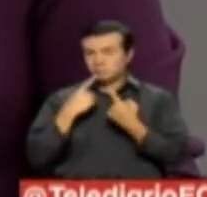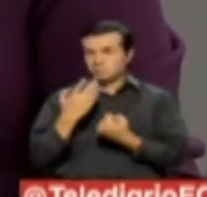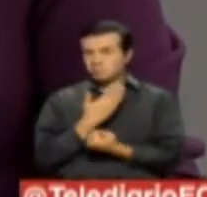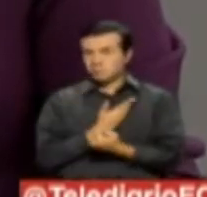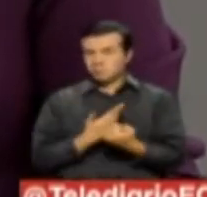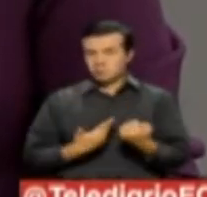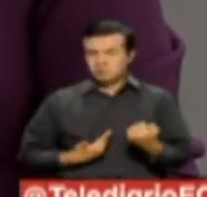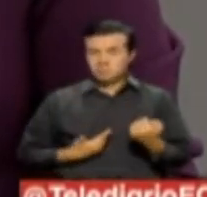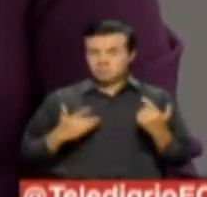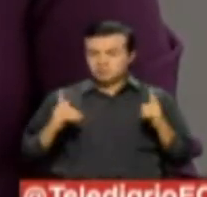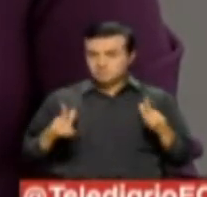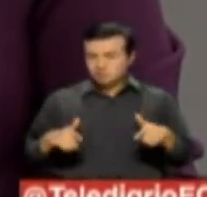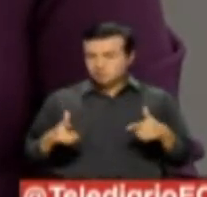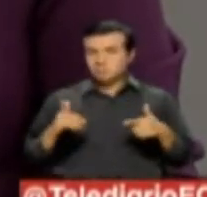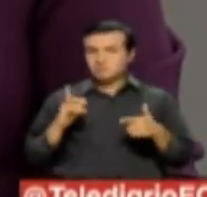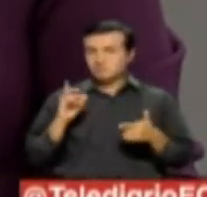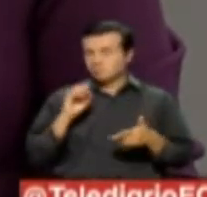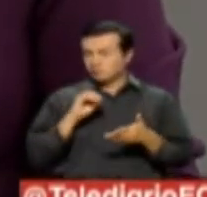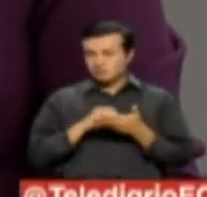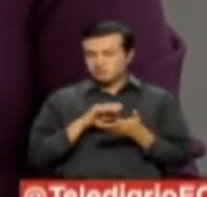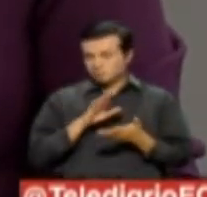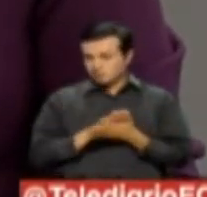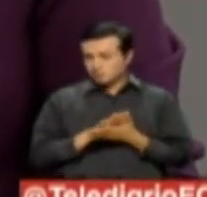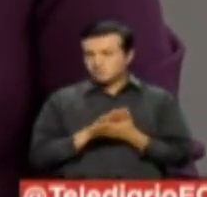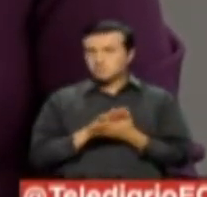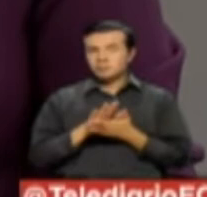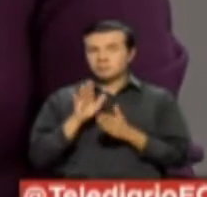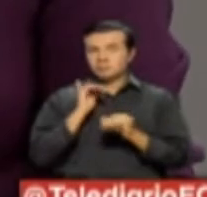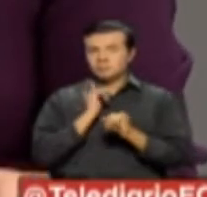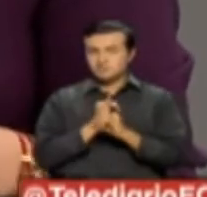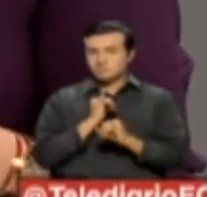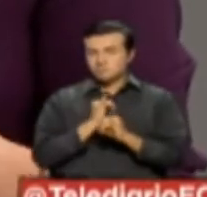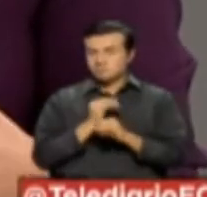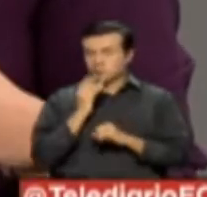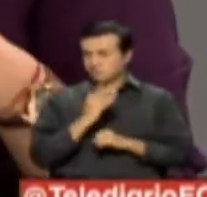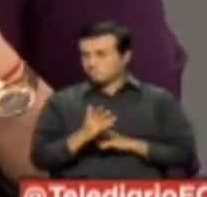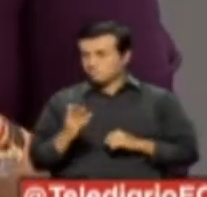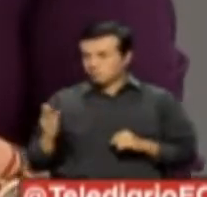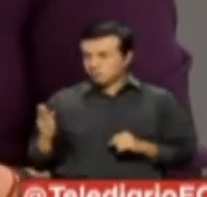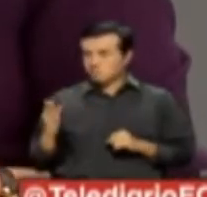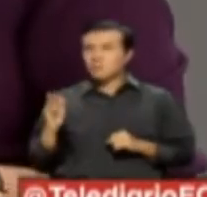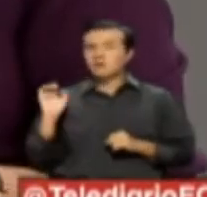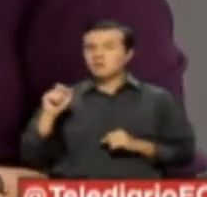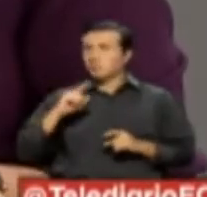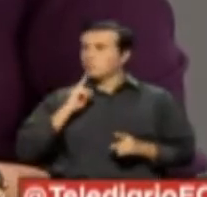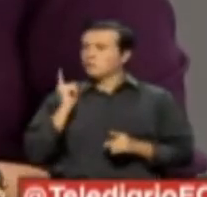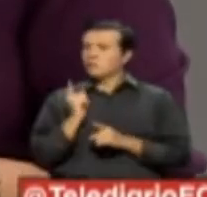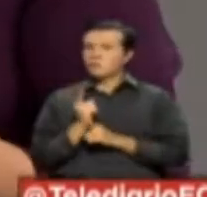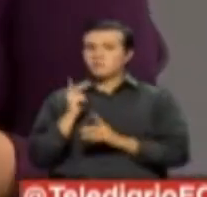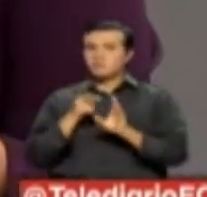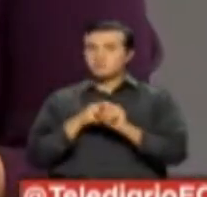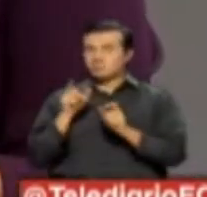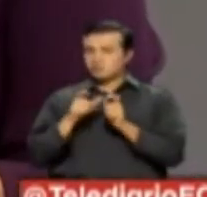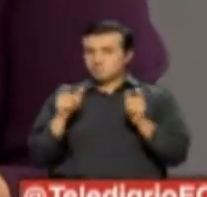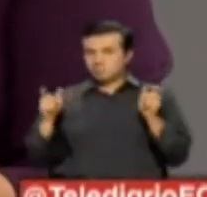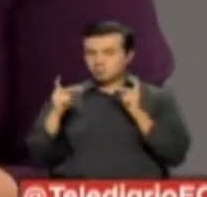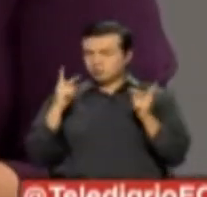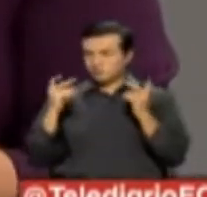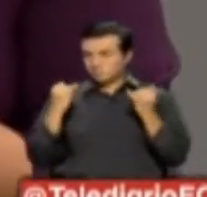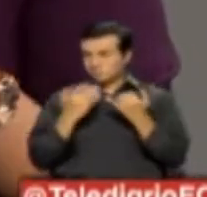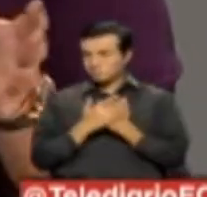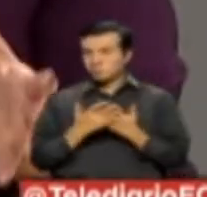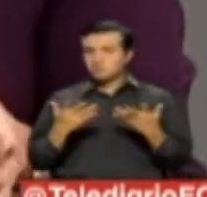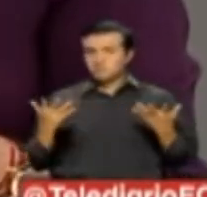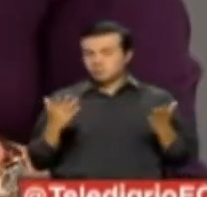de lenin moreno se incluye también que las instituciones pues permitan participar a la ciudadanía y eso es lo que ustedes están haciendo